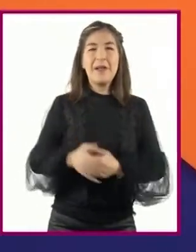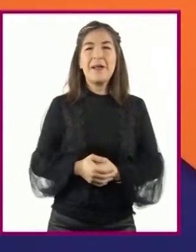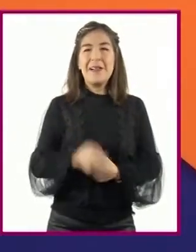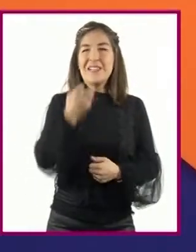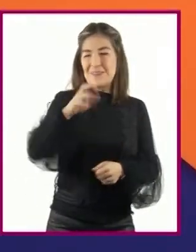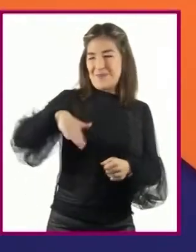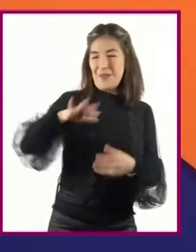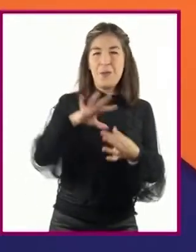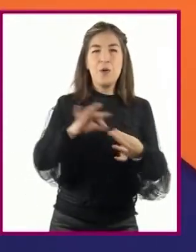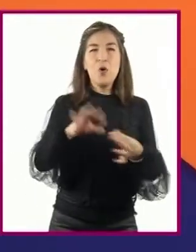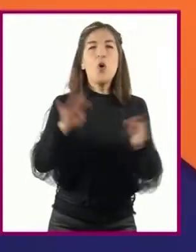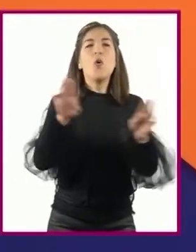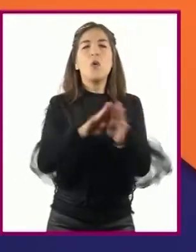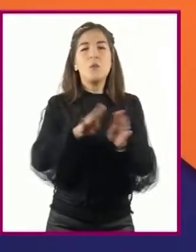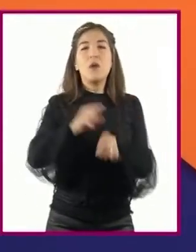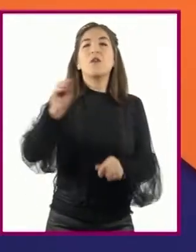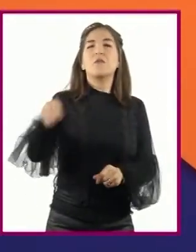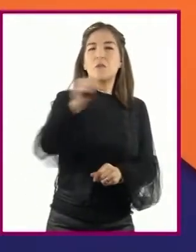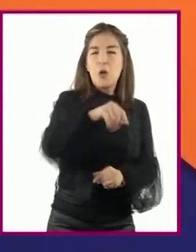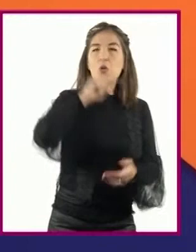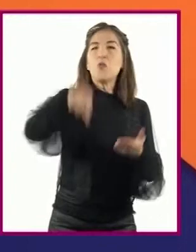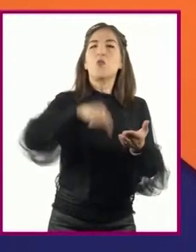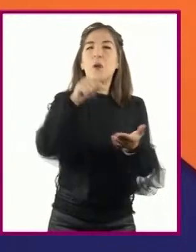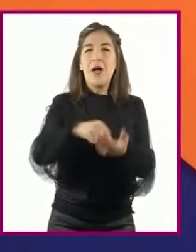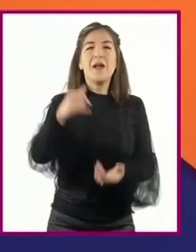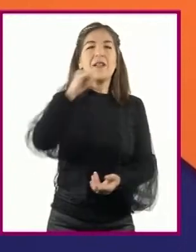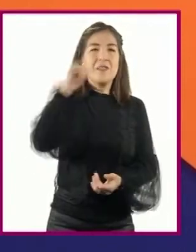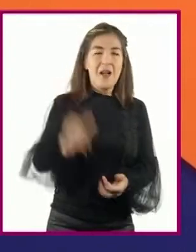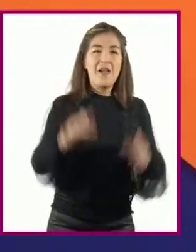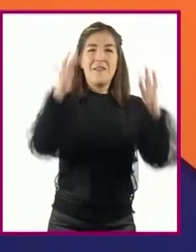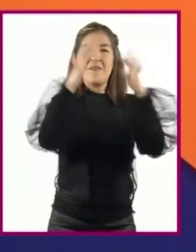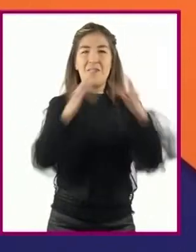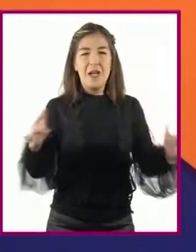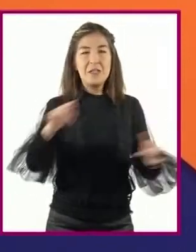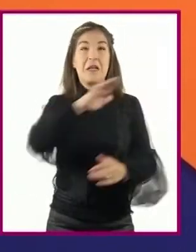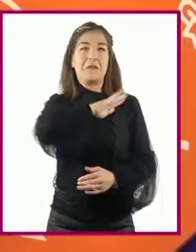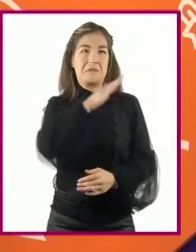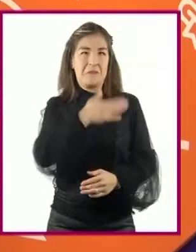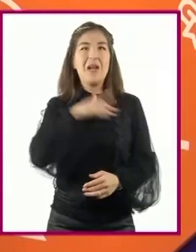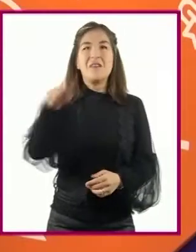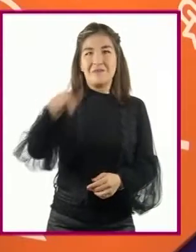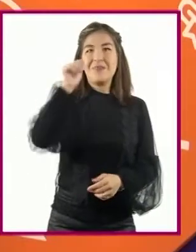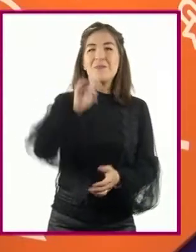el practicado en lugares como Italia, Francia o España.